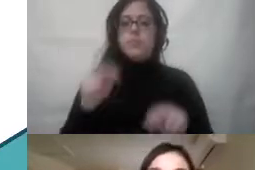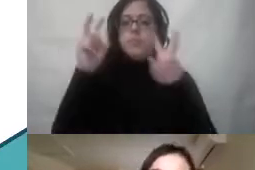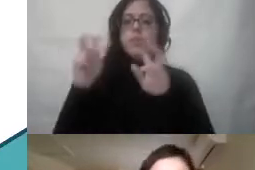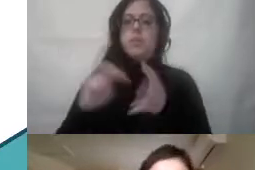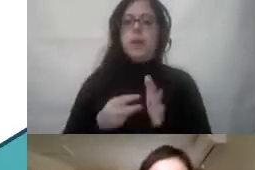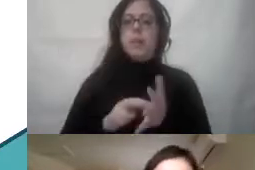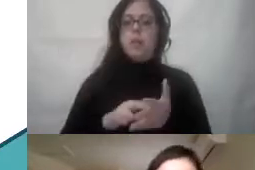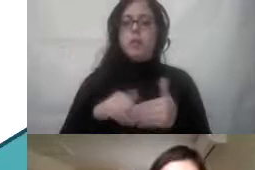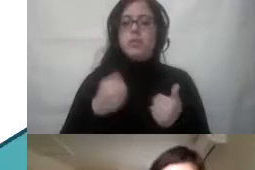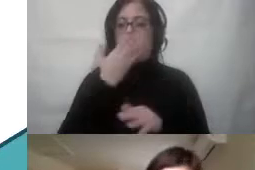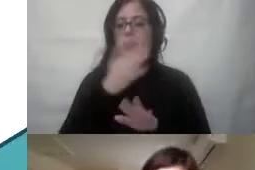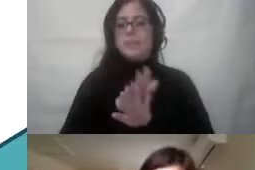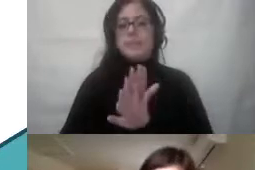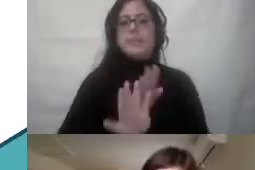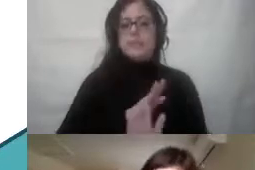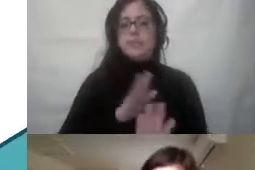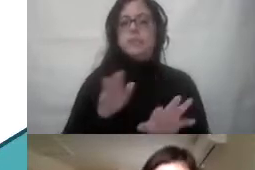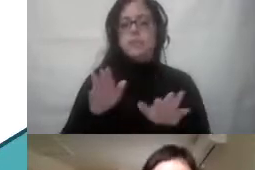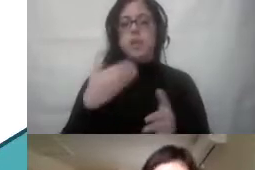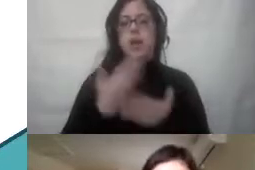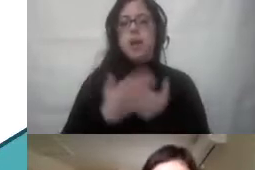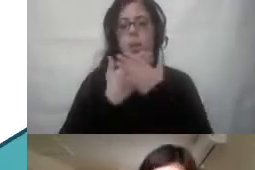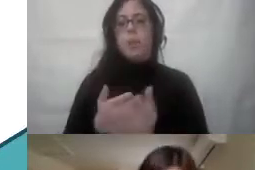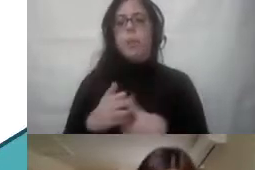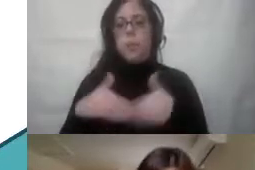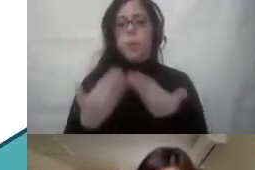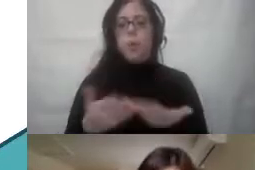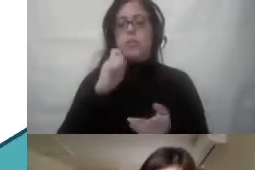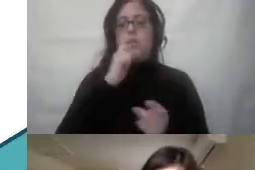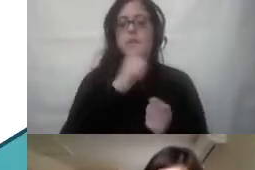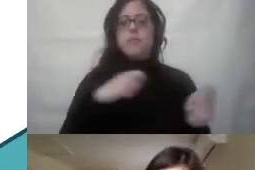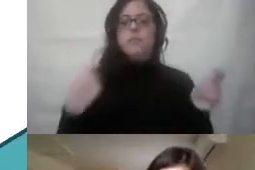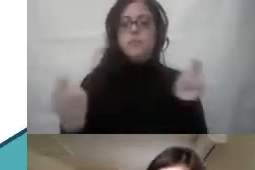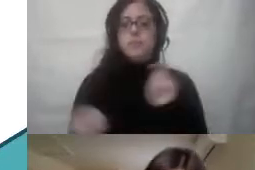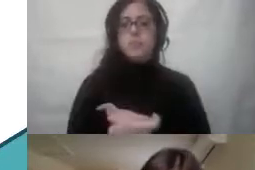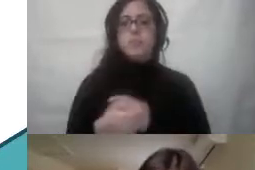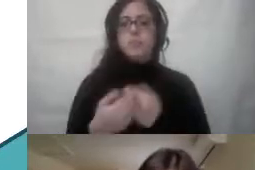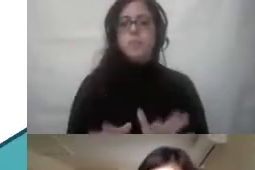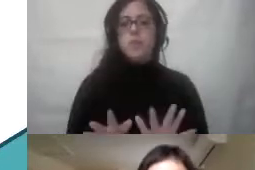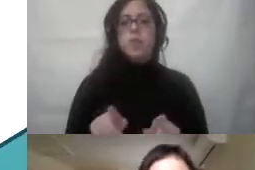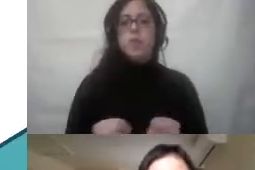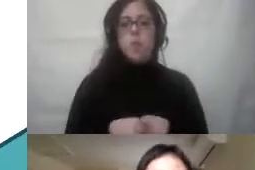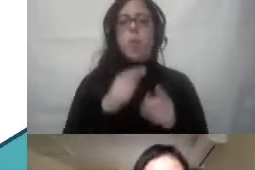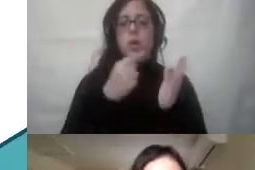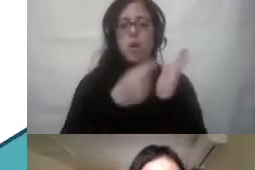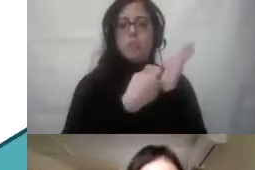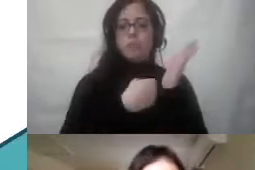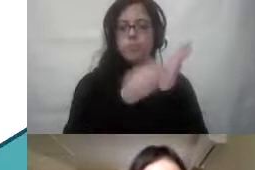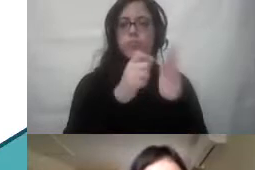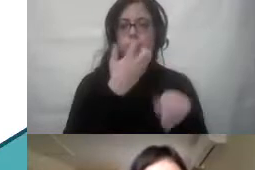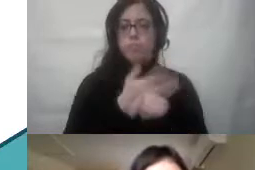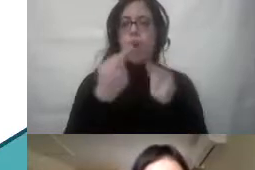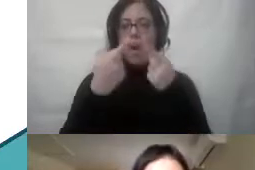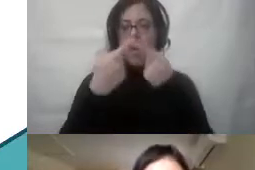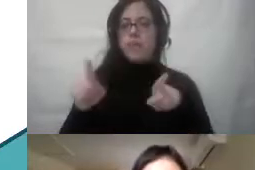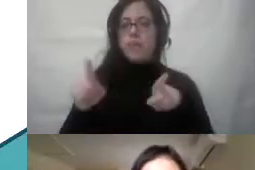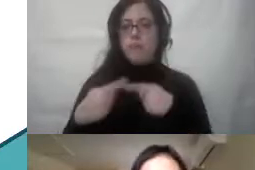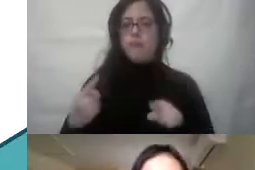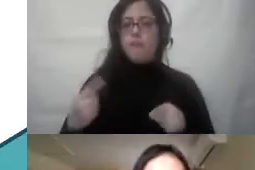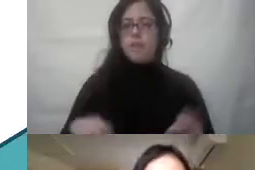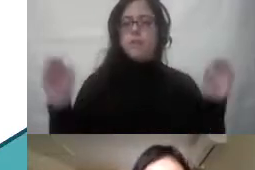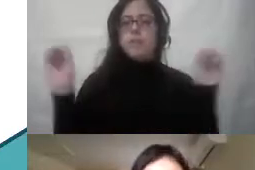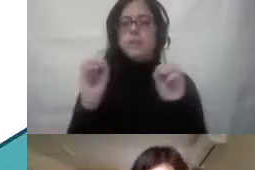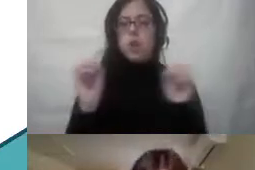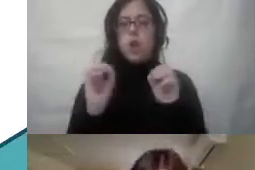mejor evitarlo. Nuestra propuesta ahora es todo lo contrario, es abordarlo, reconociendo que existen diferencias en los puntos de vista y